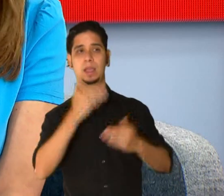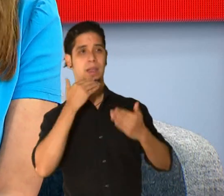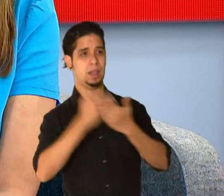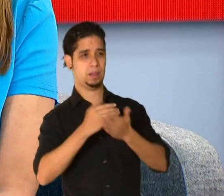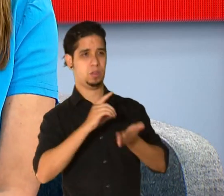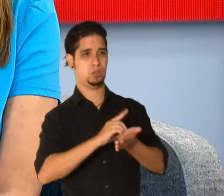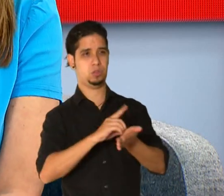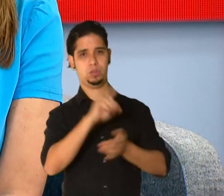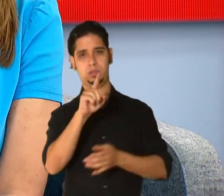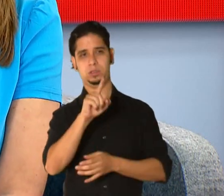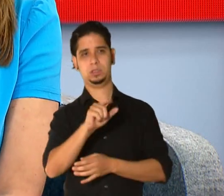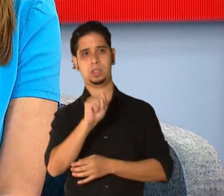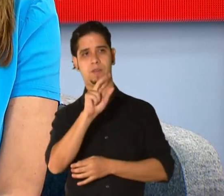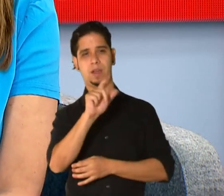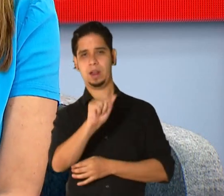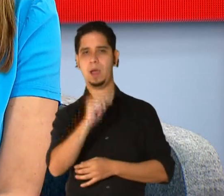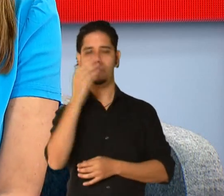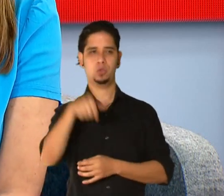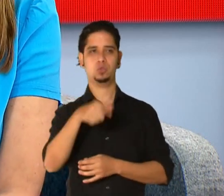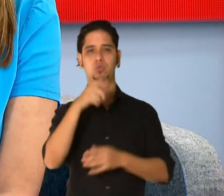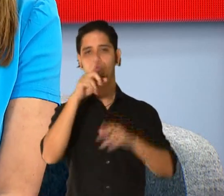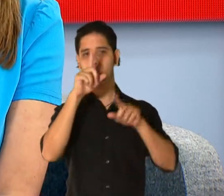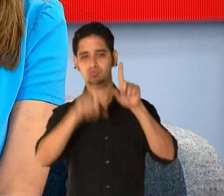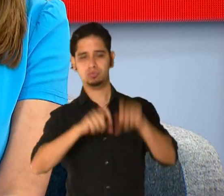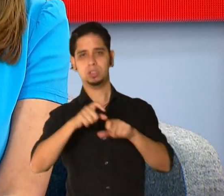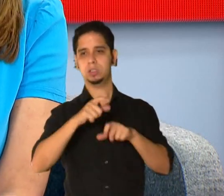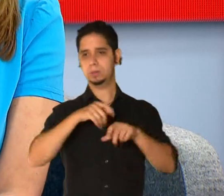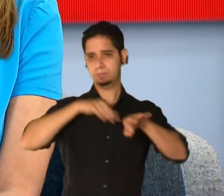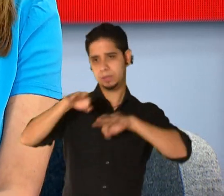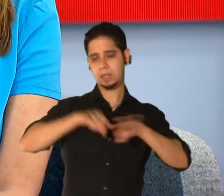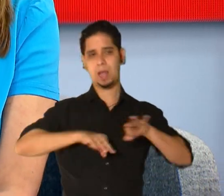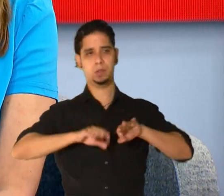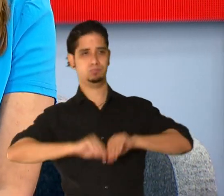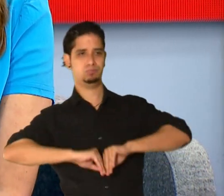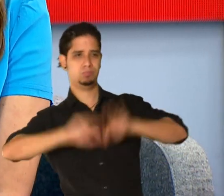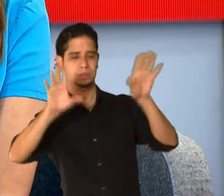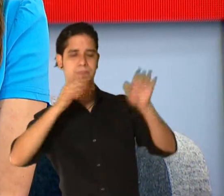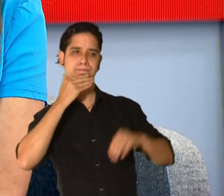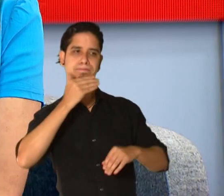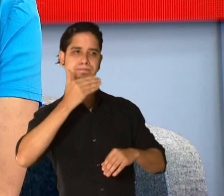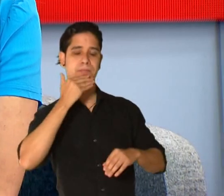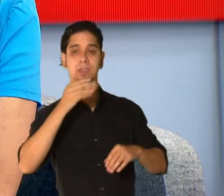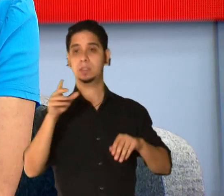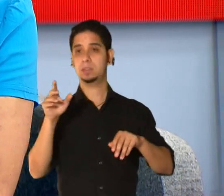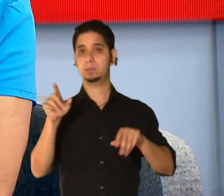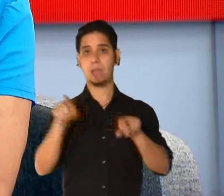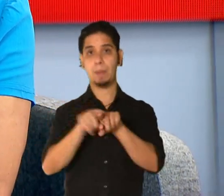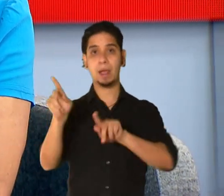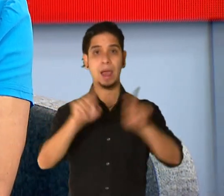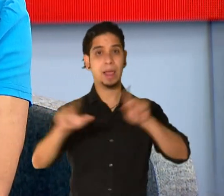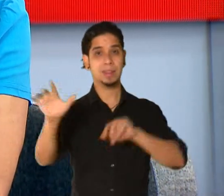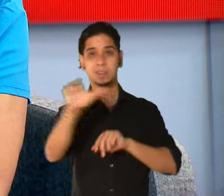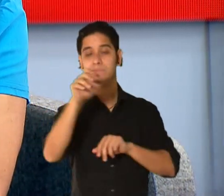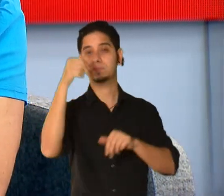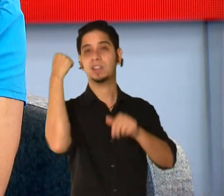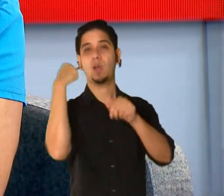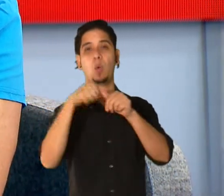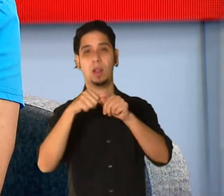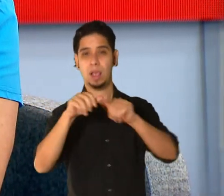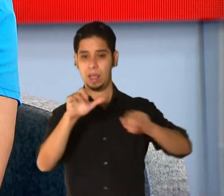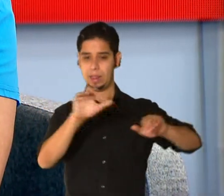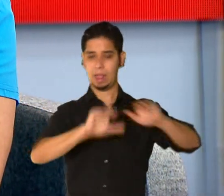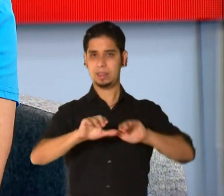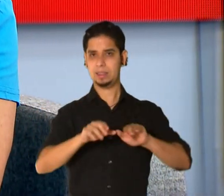los hallazgos de esta encuesta y este estudio tan importante, y al público que recuerde, ¿verdad?, que la ciencia también tiene que ir